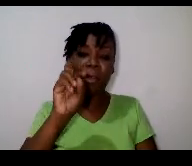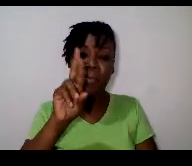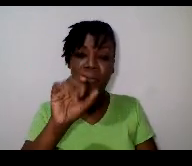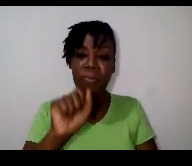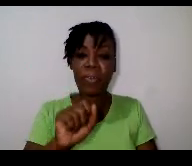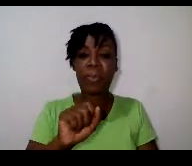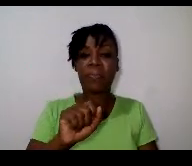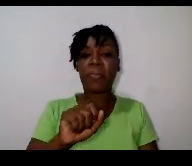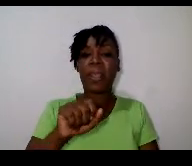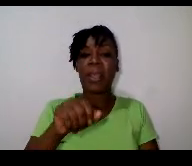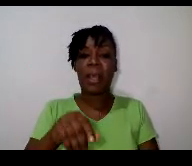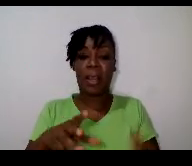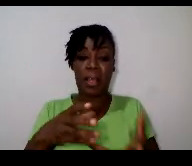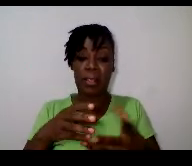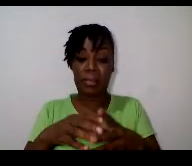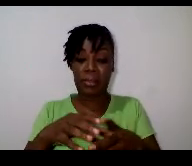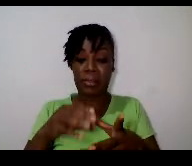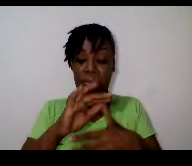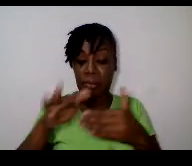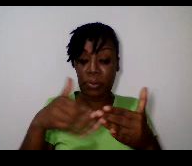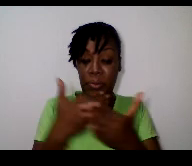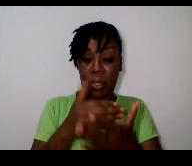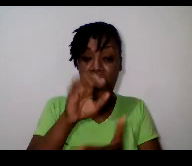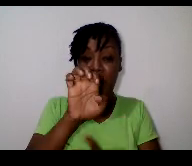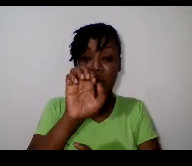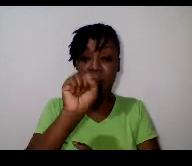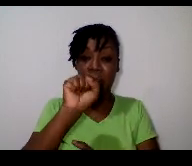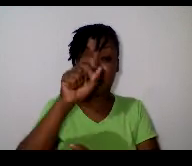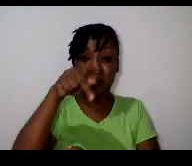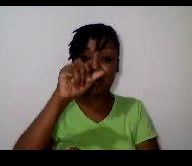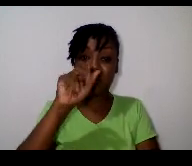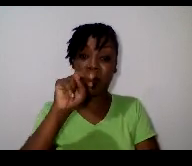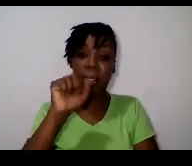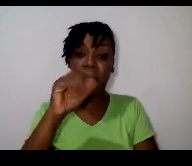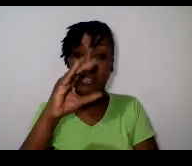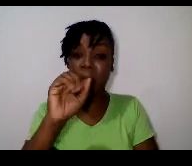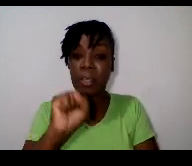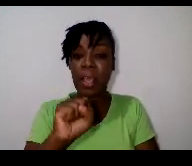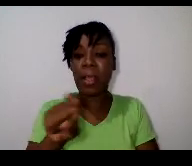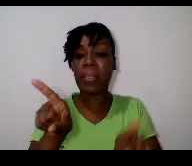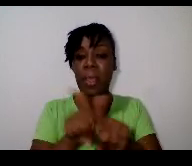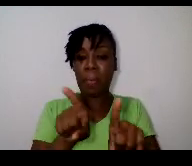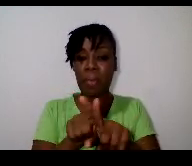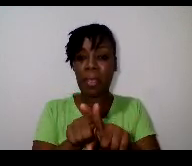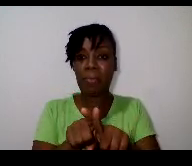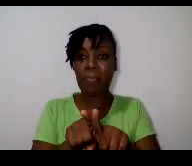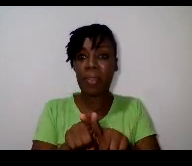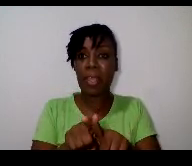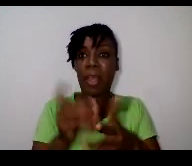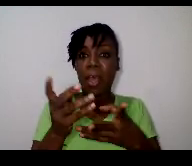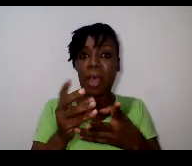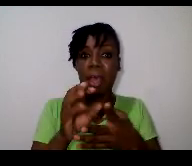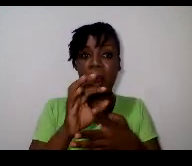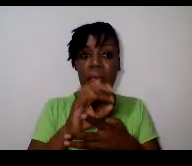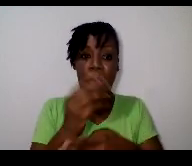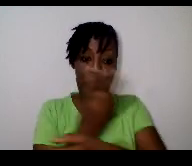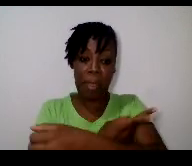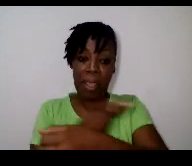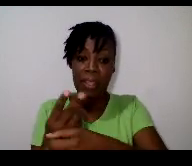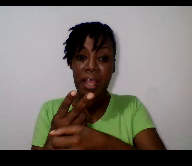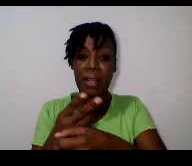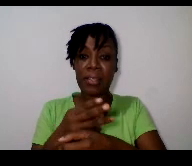las espinacas, fortalecen la memoria. Y los de color naranja, como el camote, como